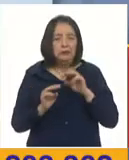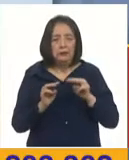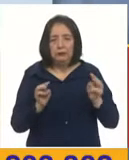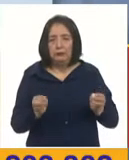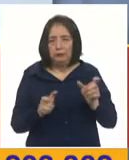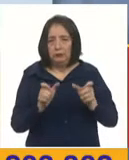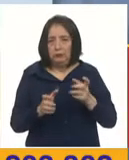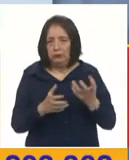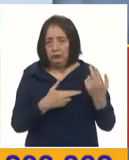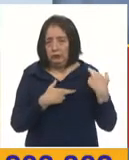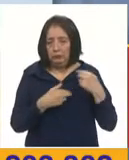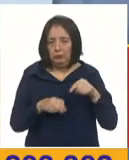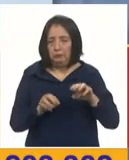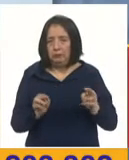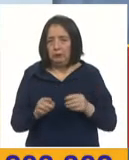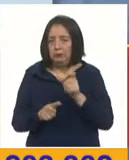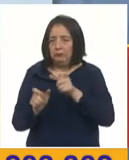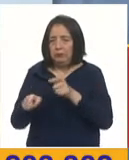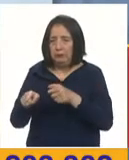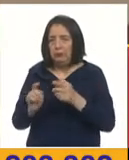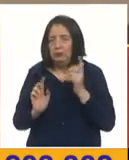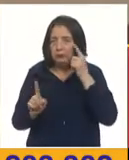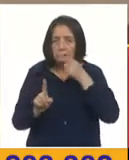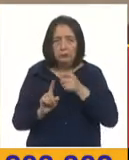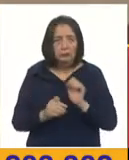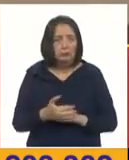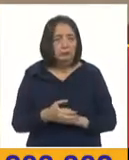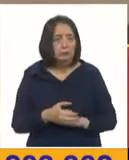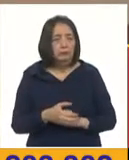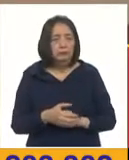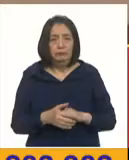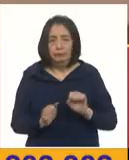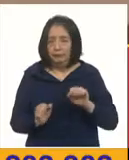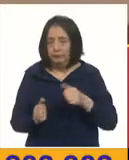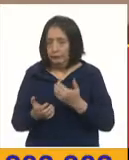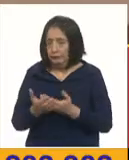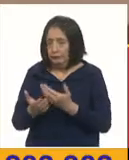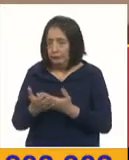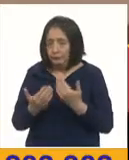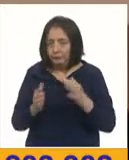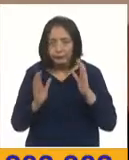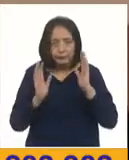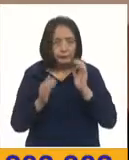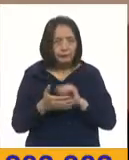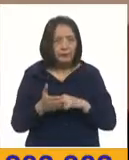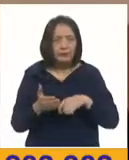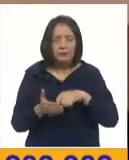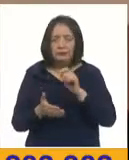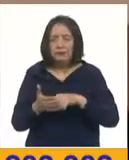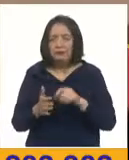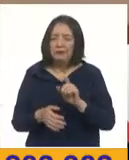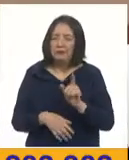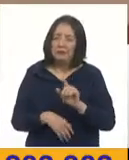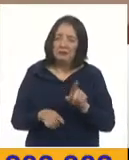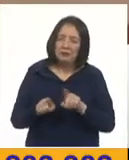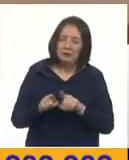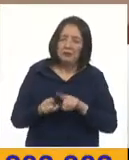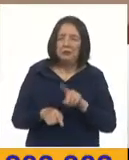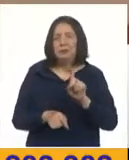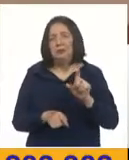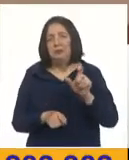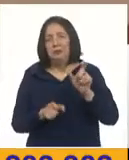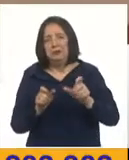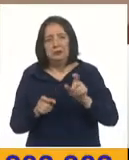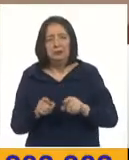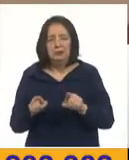mesa sea los electores con la misma finalidad si da si la prueba son lo que hemos escuchado que la firma no se parecen o que hay personas